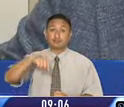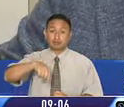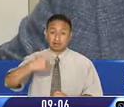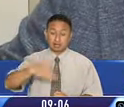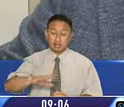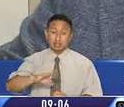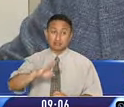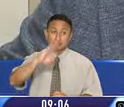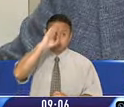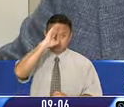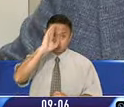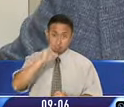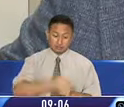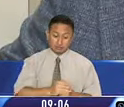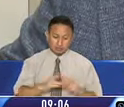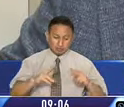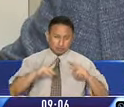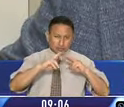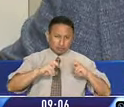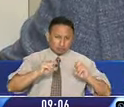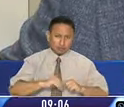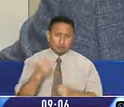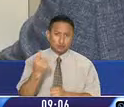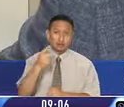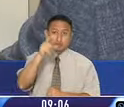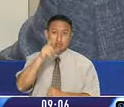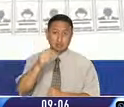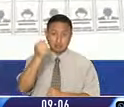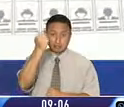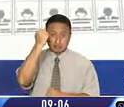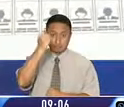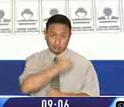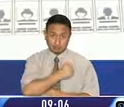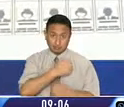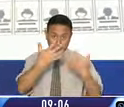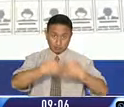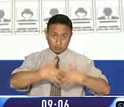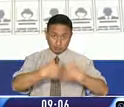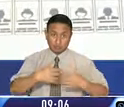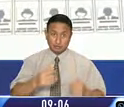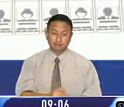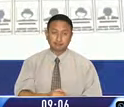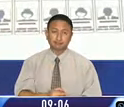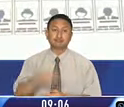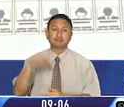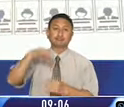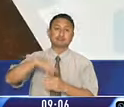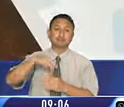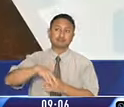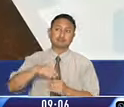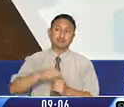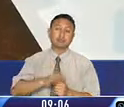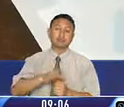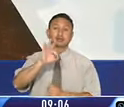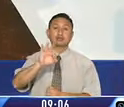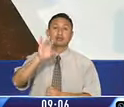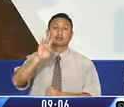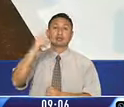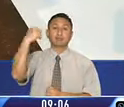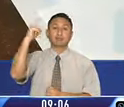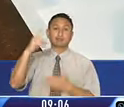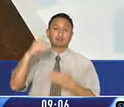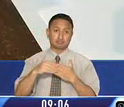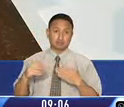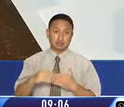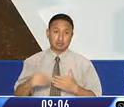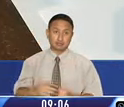de estricto conocimiento del fabricante. Las elecciones seccionales costarán alrededor de 97 millones de dólares,